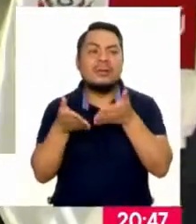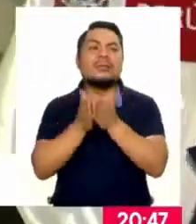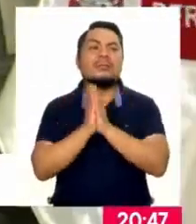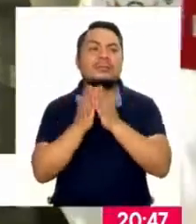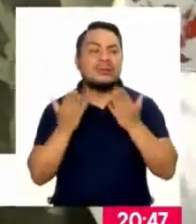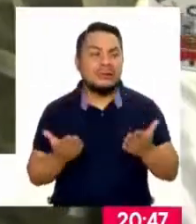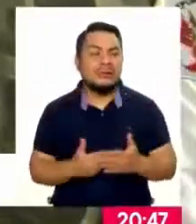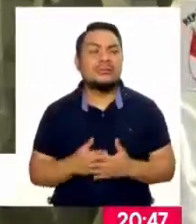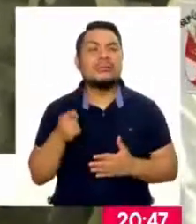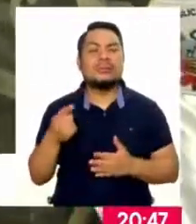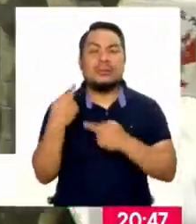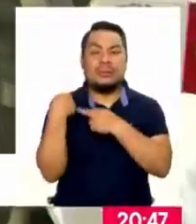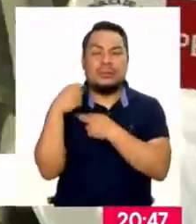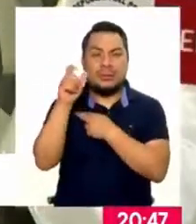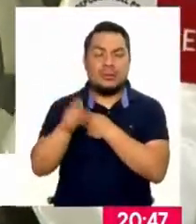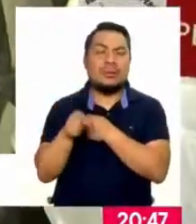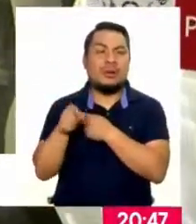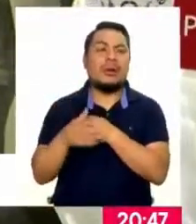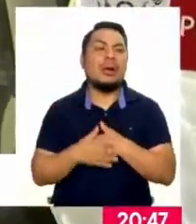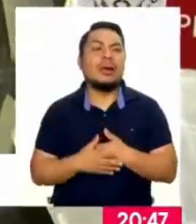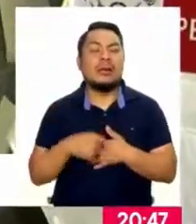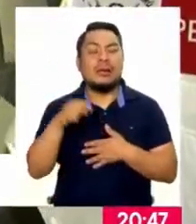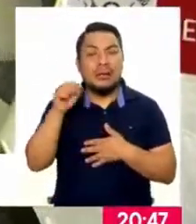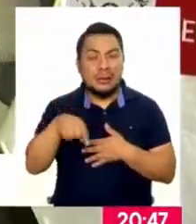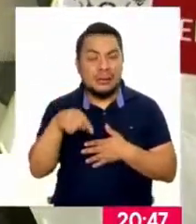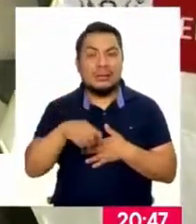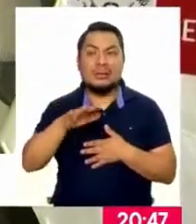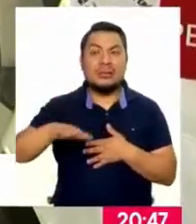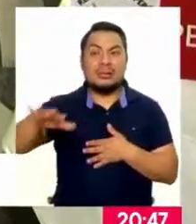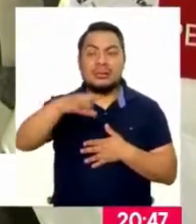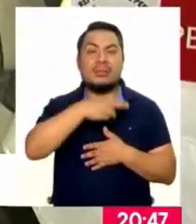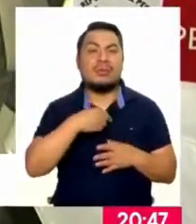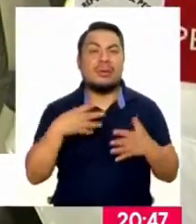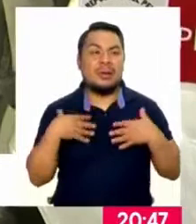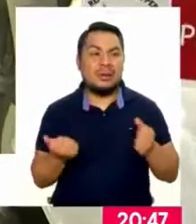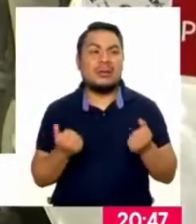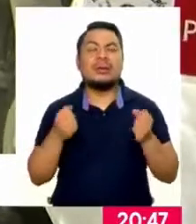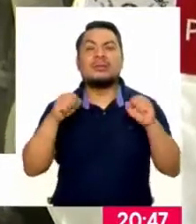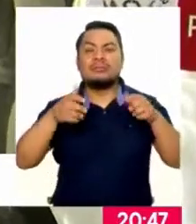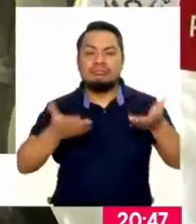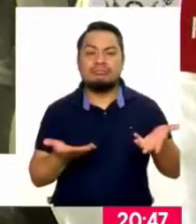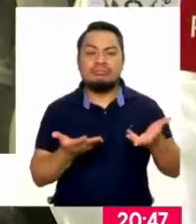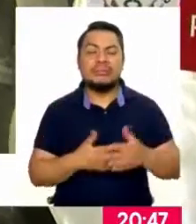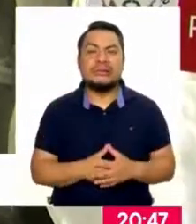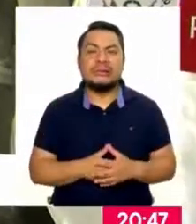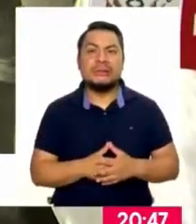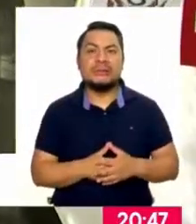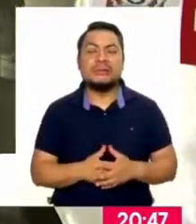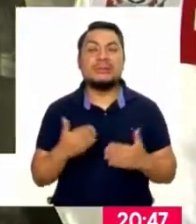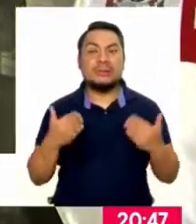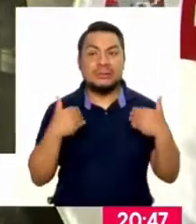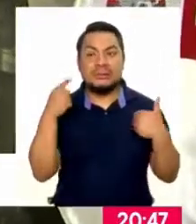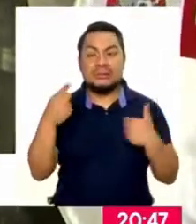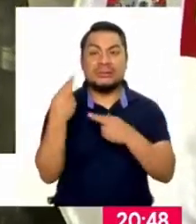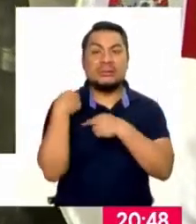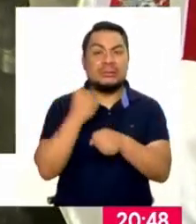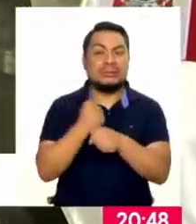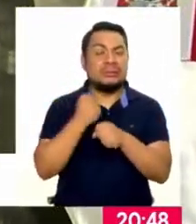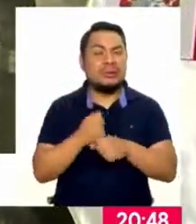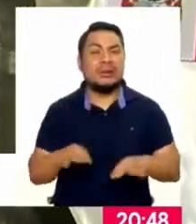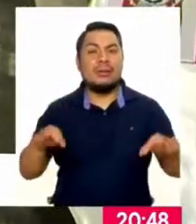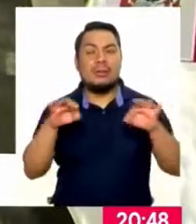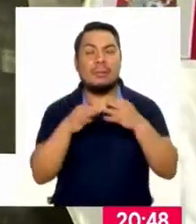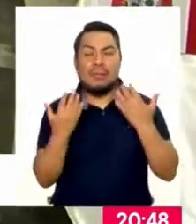Entonces no representante de este sector del Ministerio de salud que sin duda tiene la tarea importante